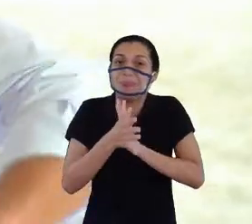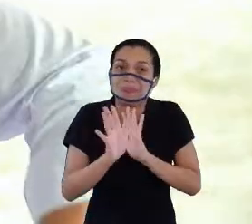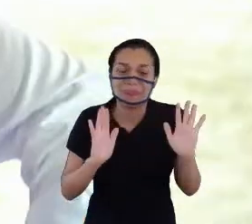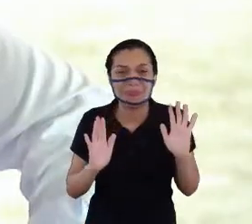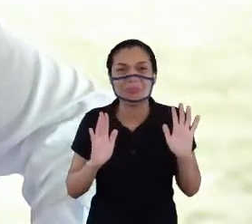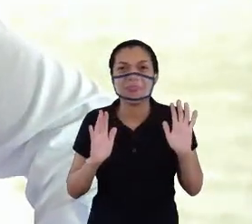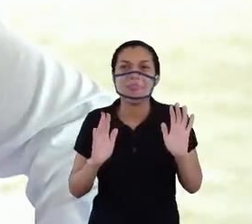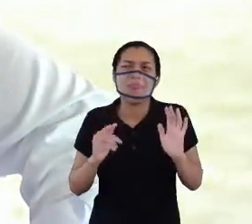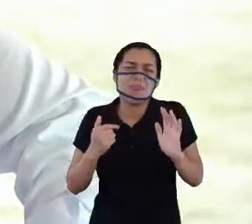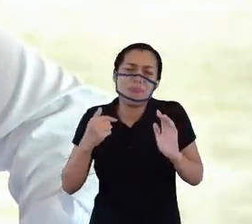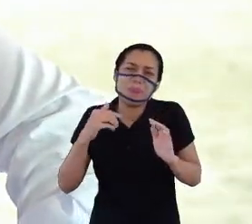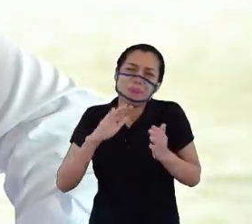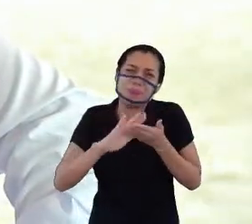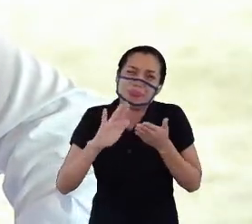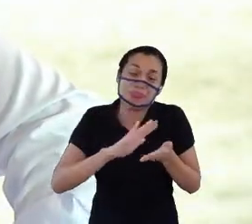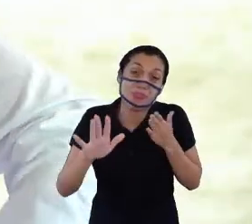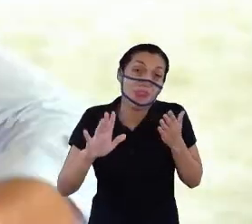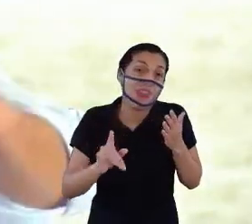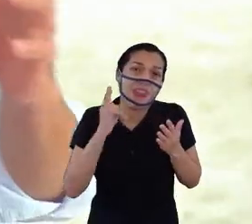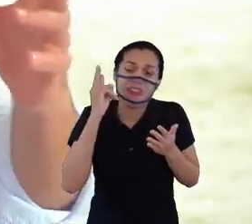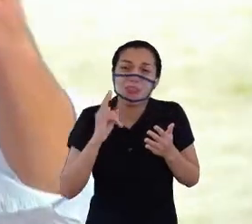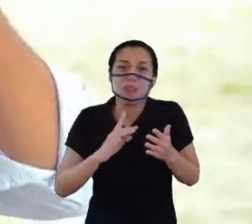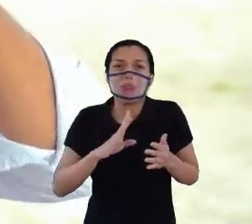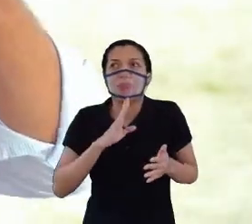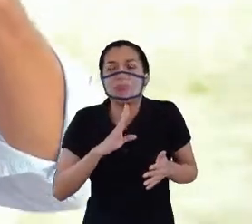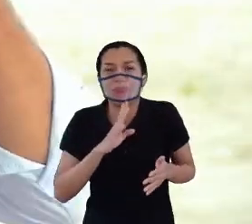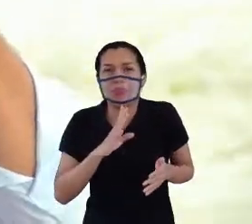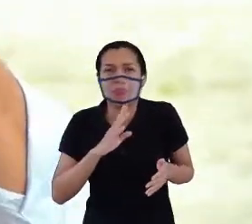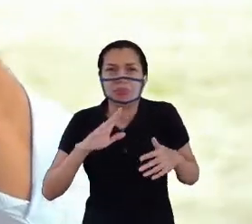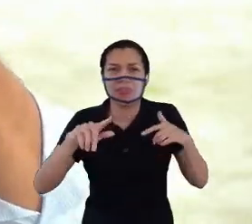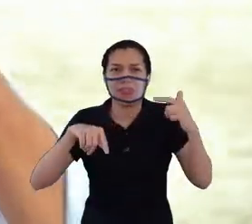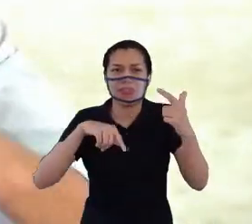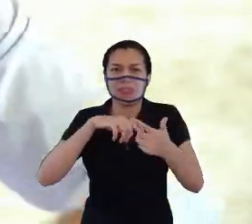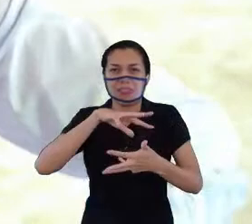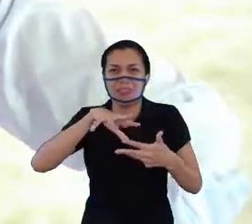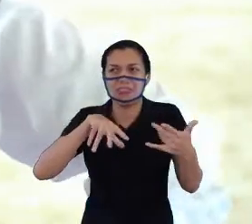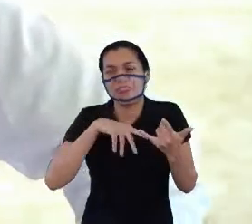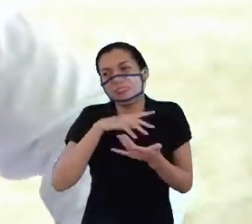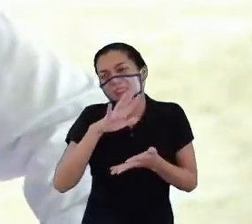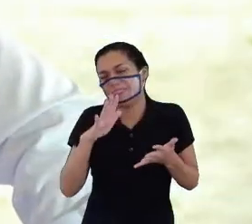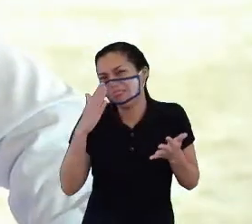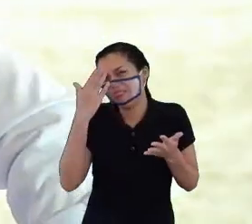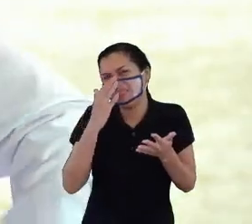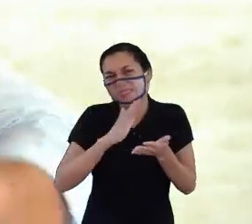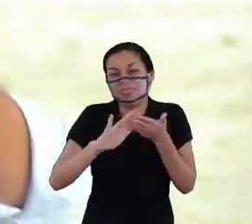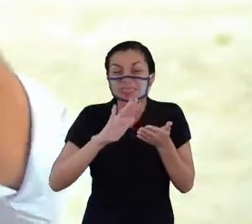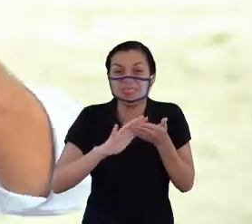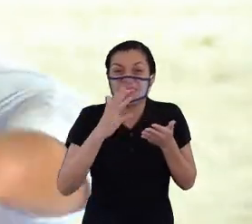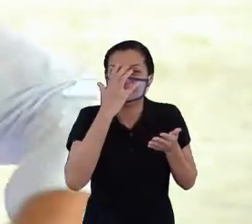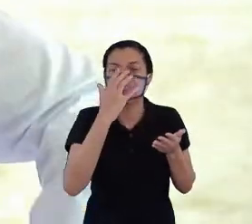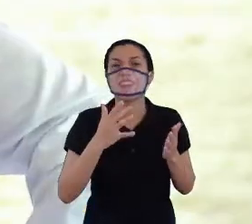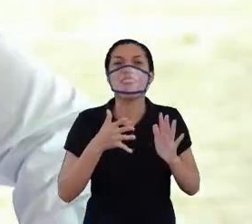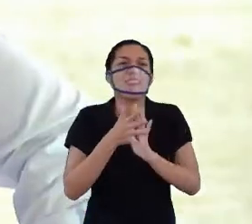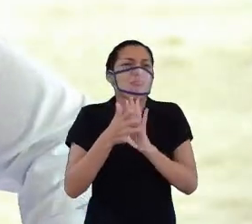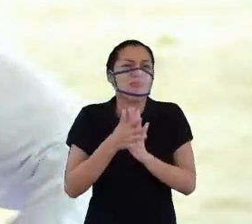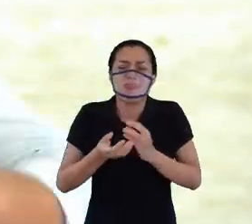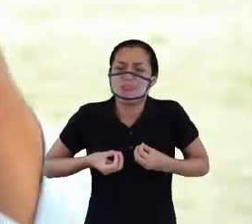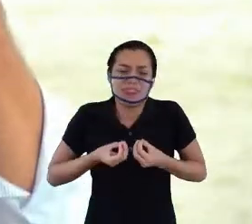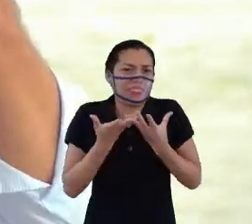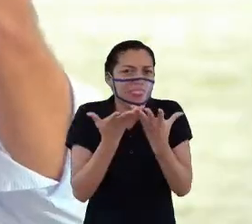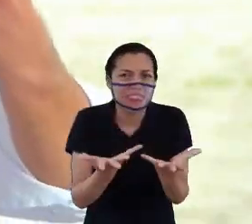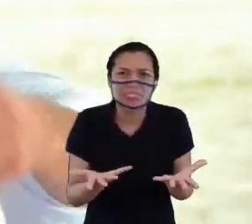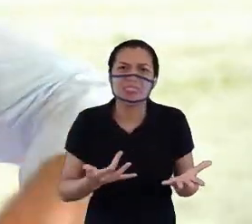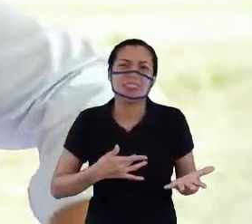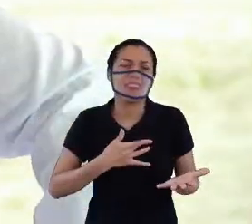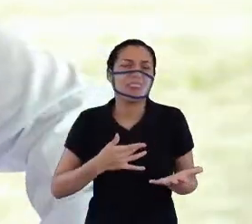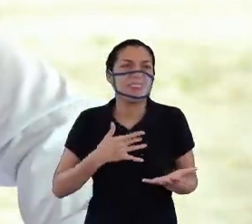mi discurso sale un poco desordenado, porque son muchas las cosas que quisiera compartir con ustedes y además son muchas las